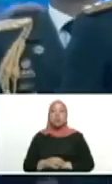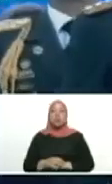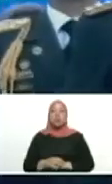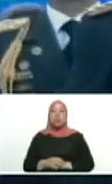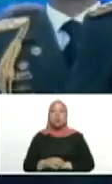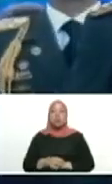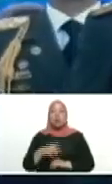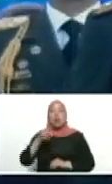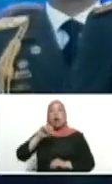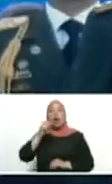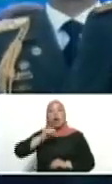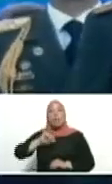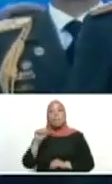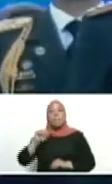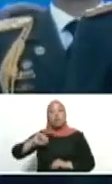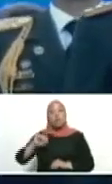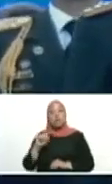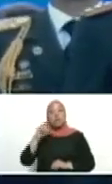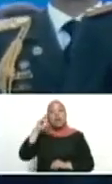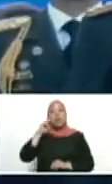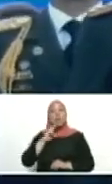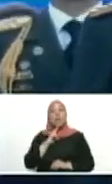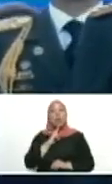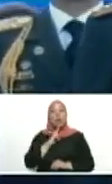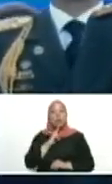consolidación de la Policía Nacional Bolivariana.